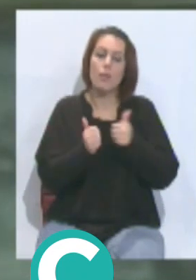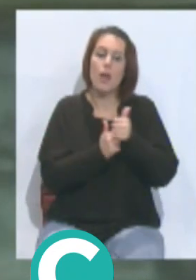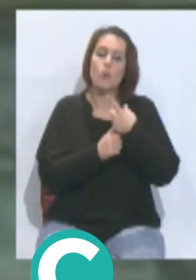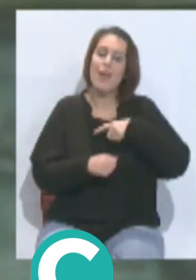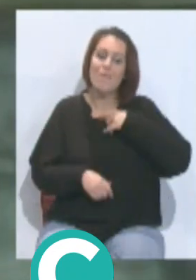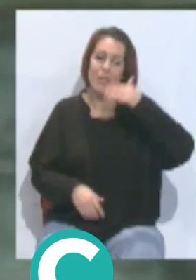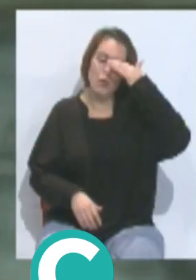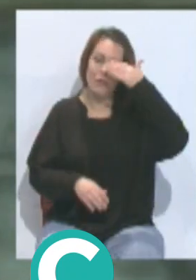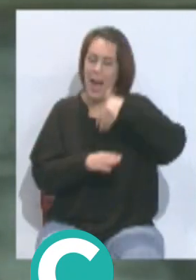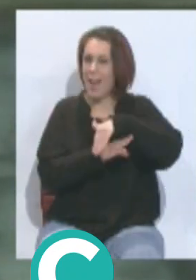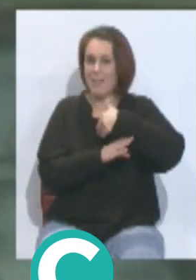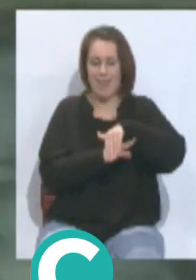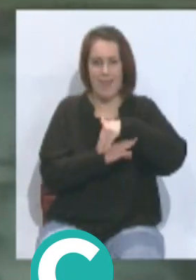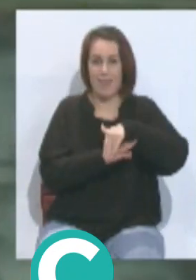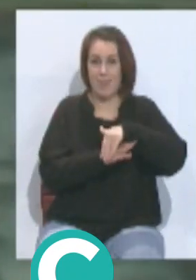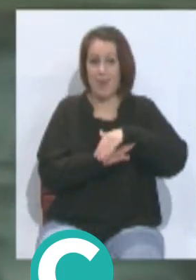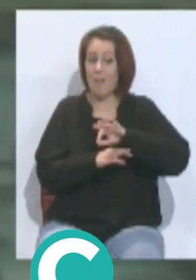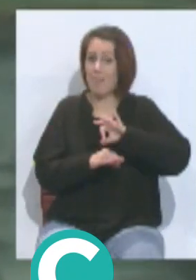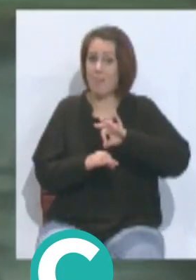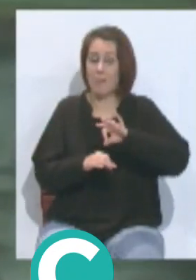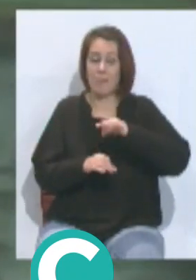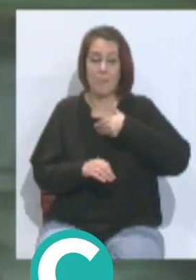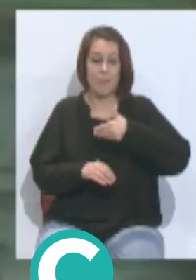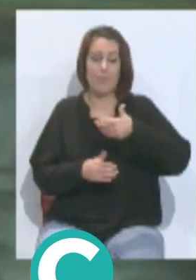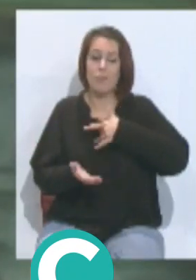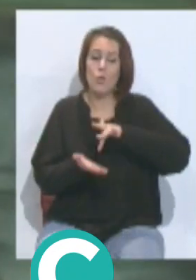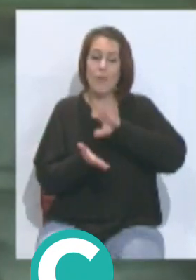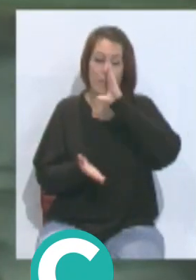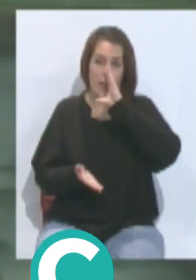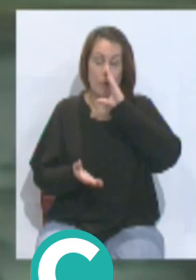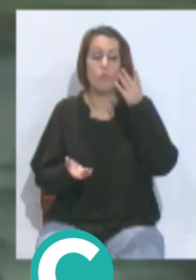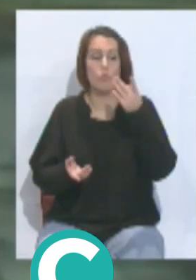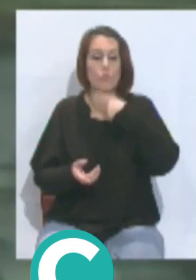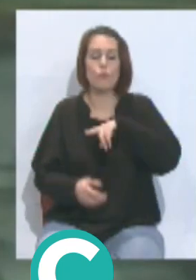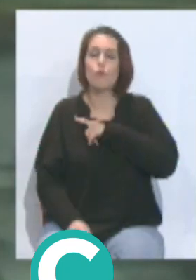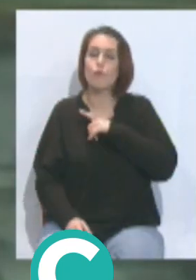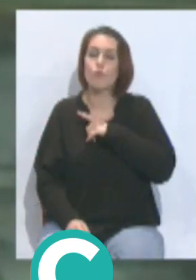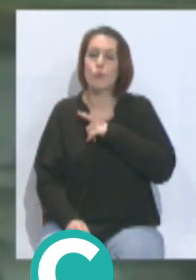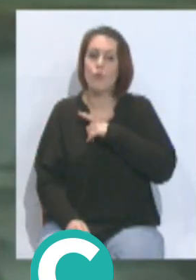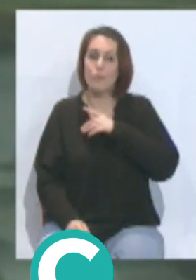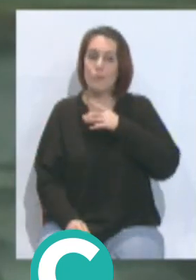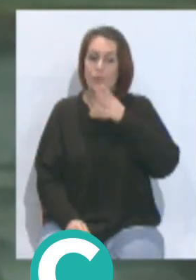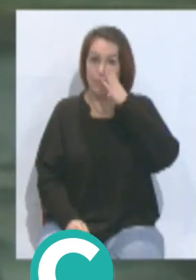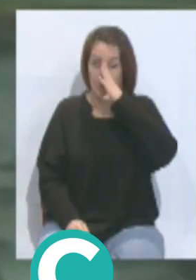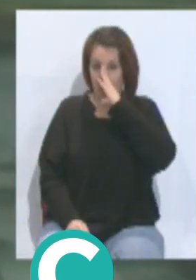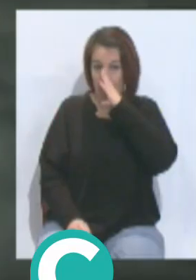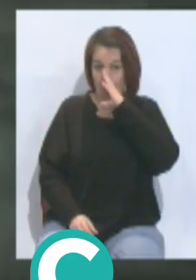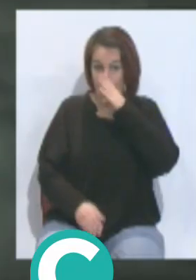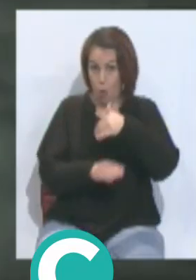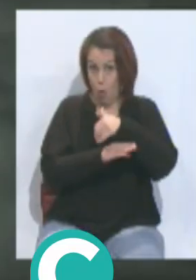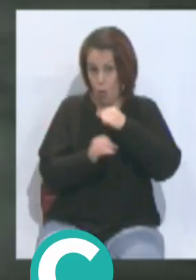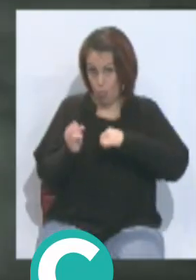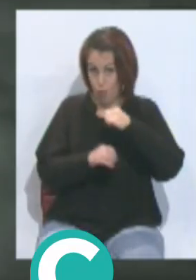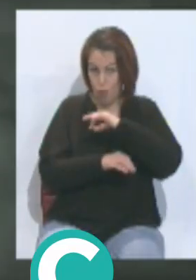nuestra filosofía callejera, como no puede ser de otra forma, en febrero. Por tanto, organizamos en febrero el concurso, la